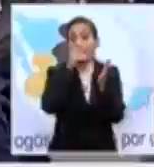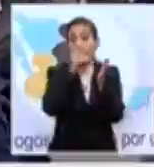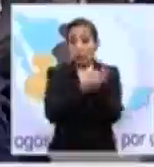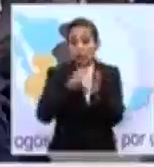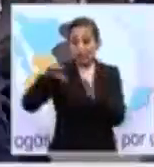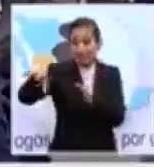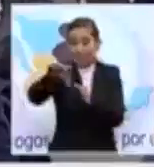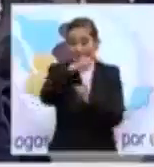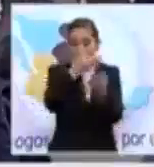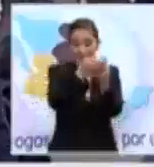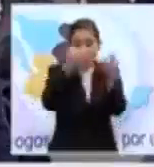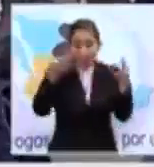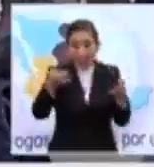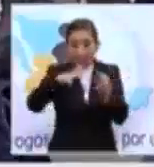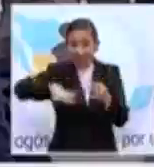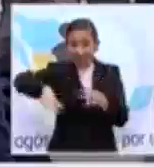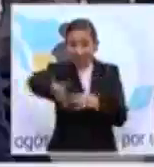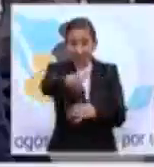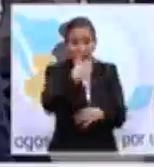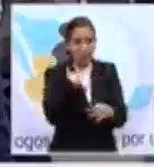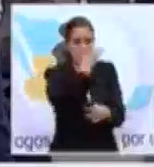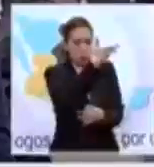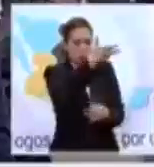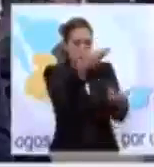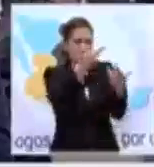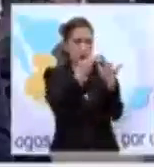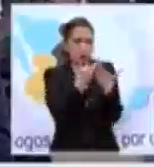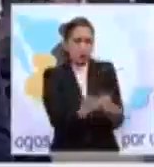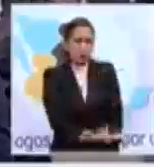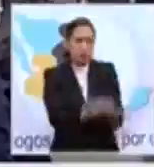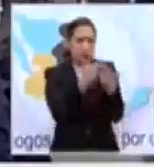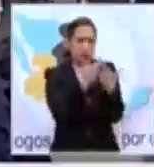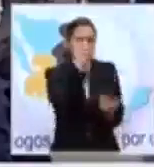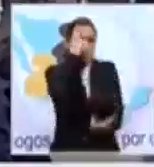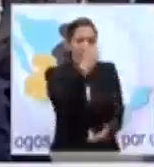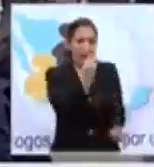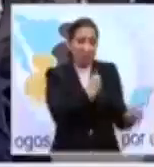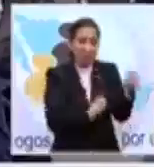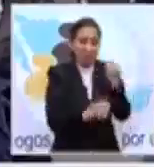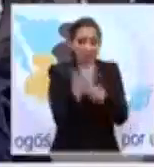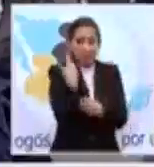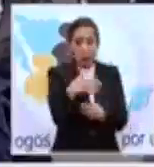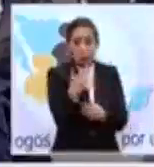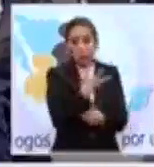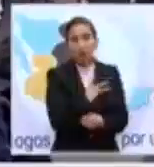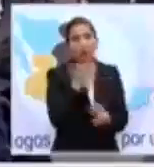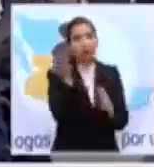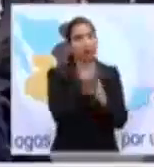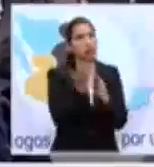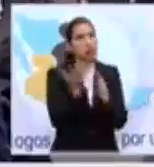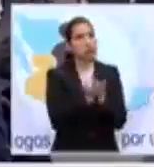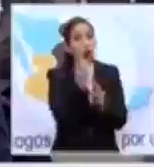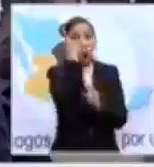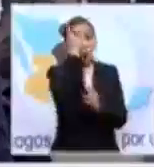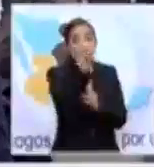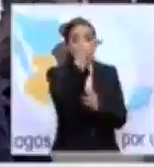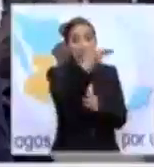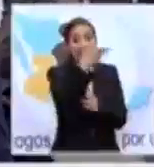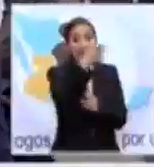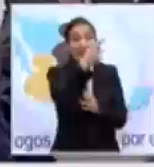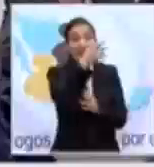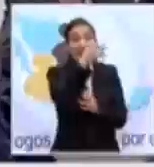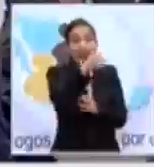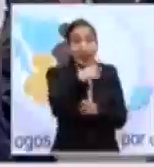de hectáreas productivas, lo que quiere decir que nos tocaría prácticamente a 1 hectárea